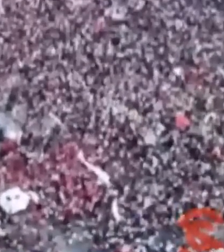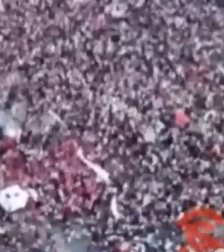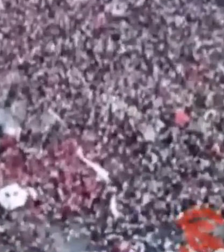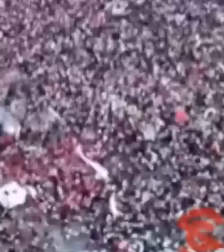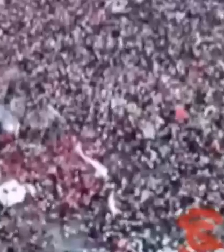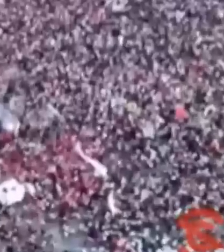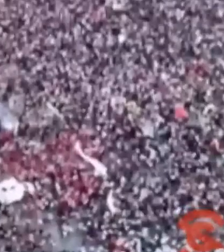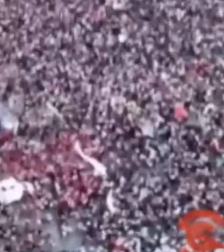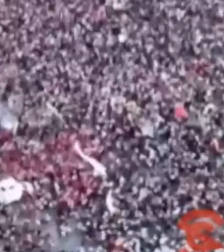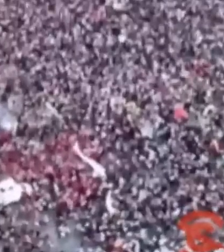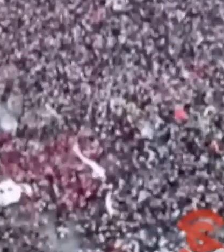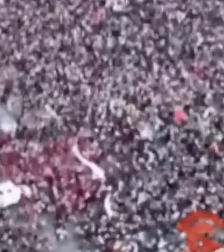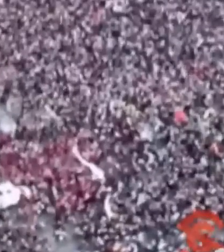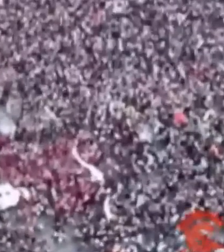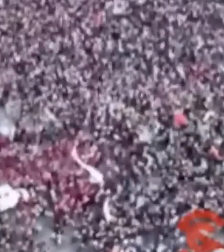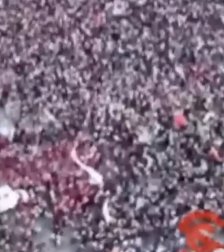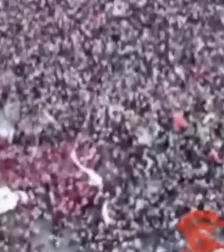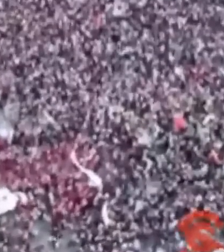compañeras,